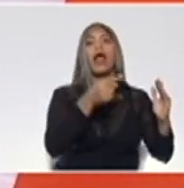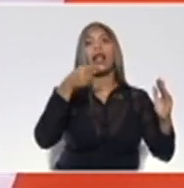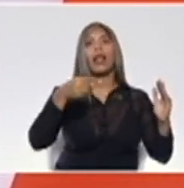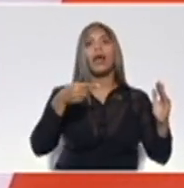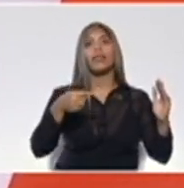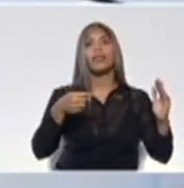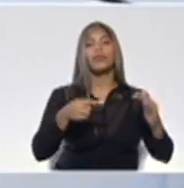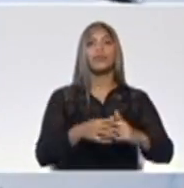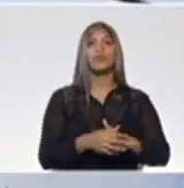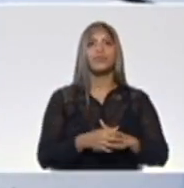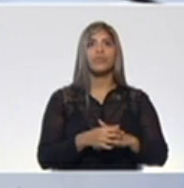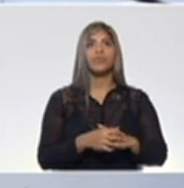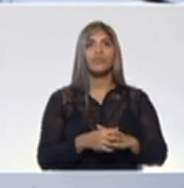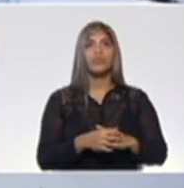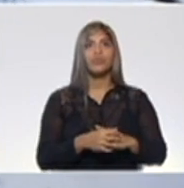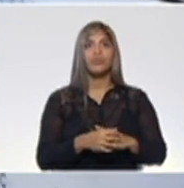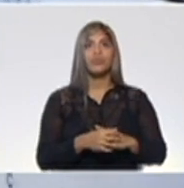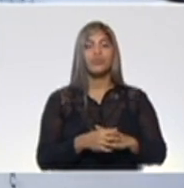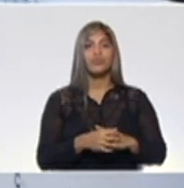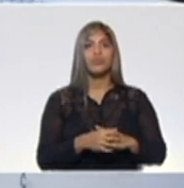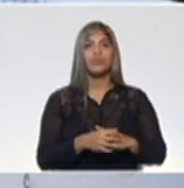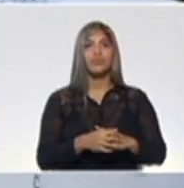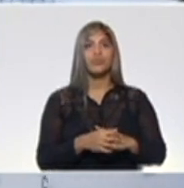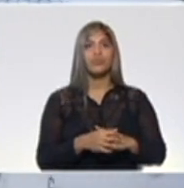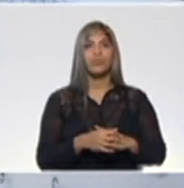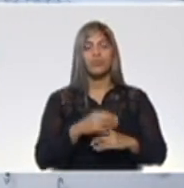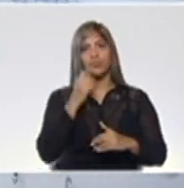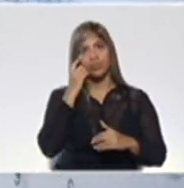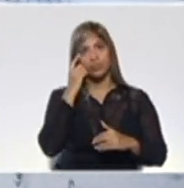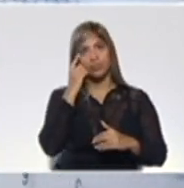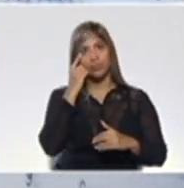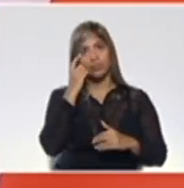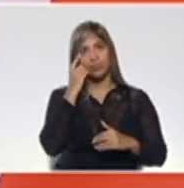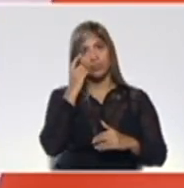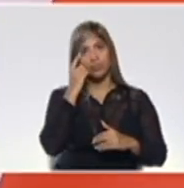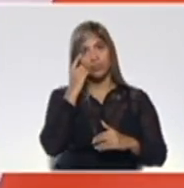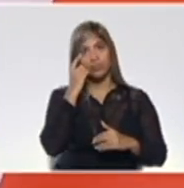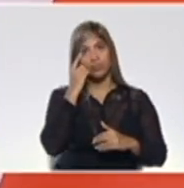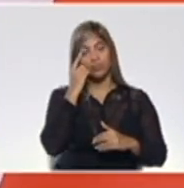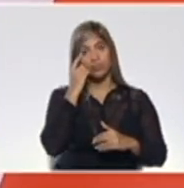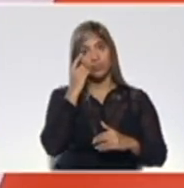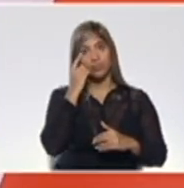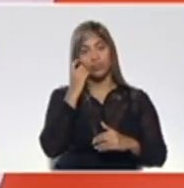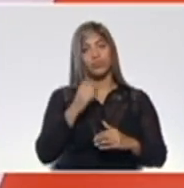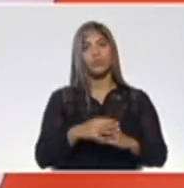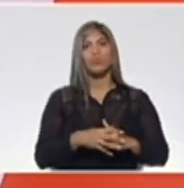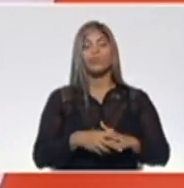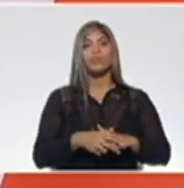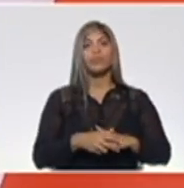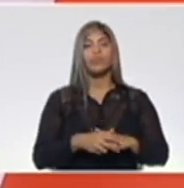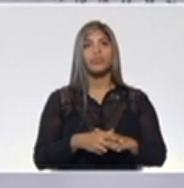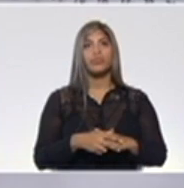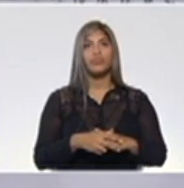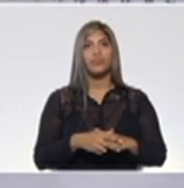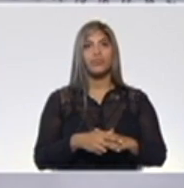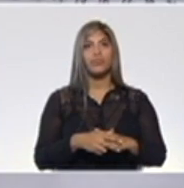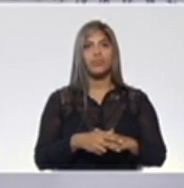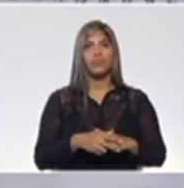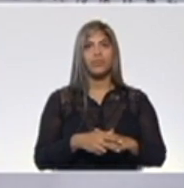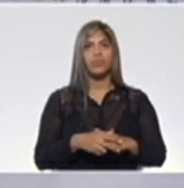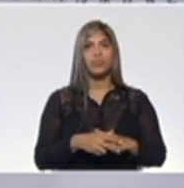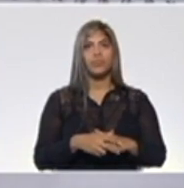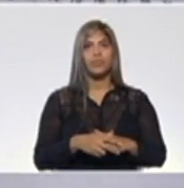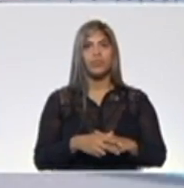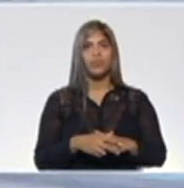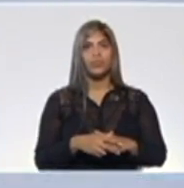Todas que midan 5. 1, 2